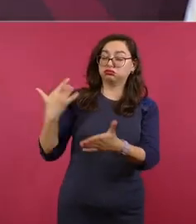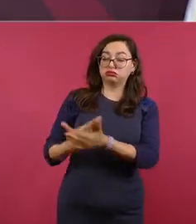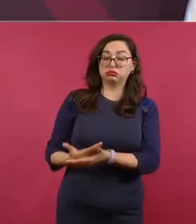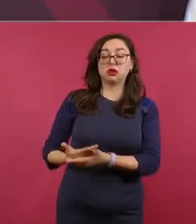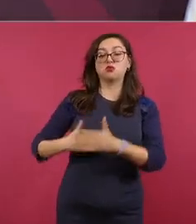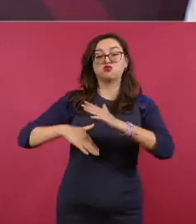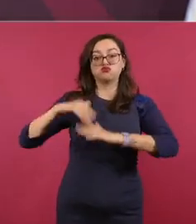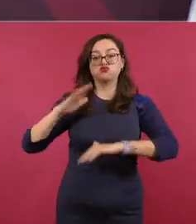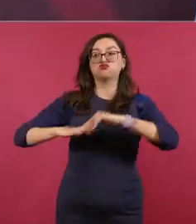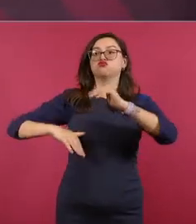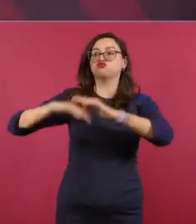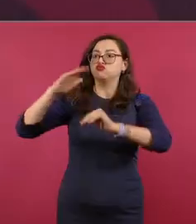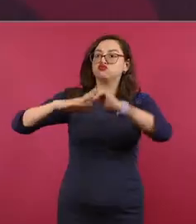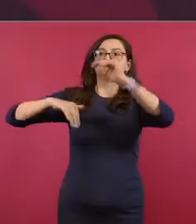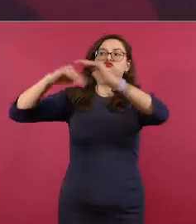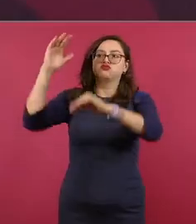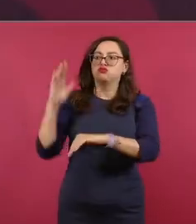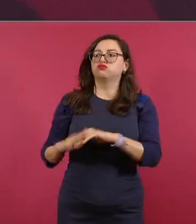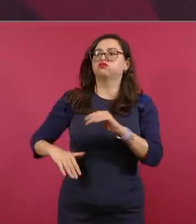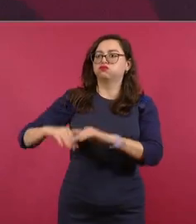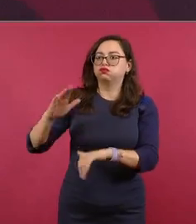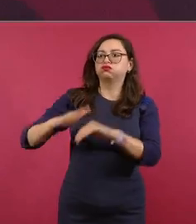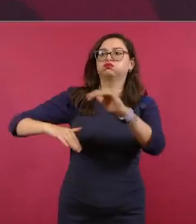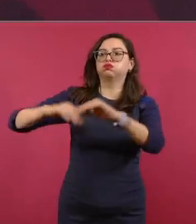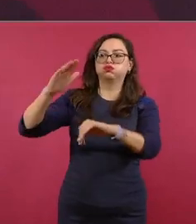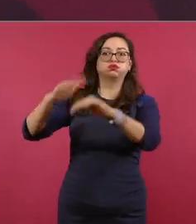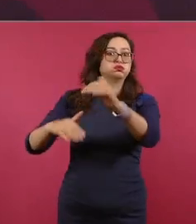Porque todos los